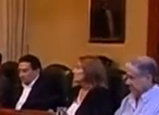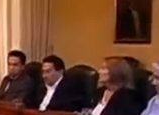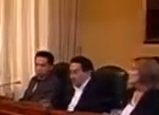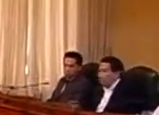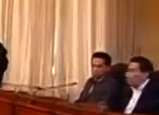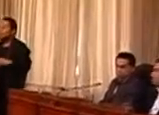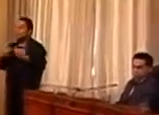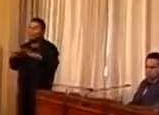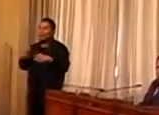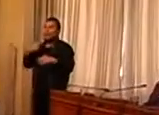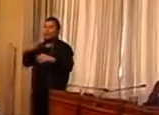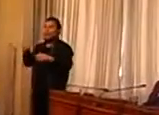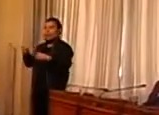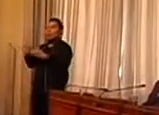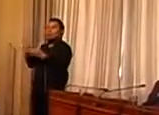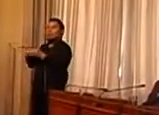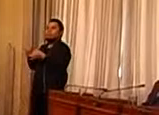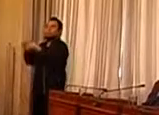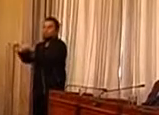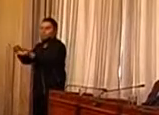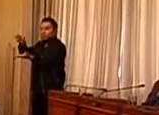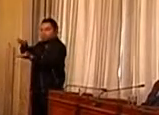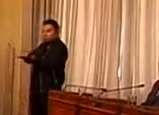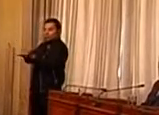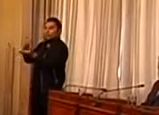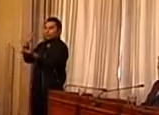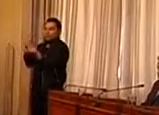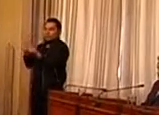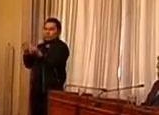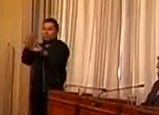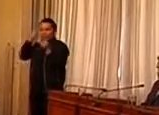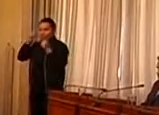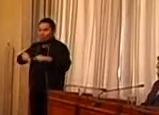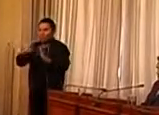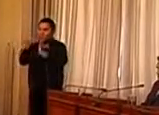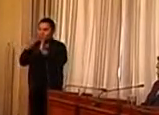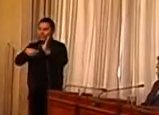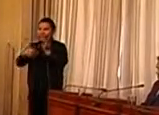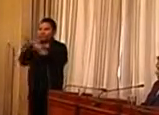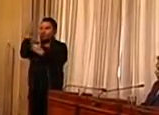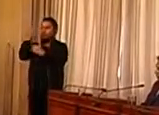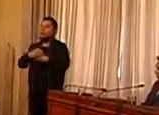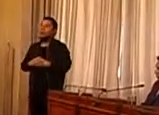quedamos exonerados de la aprobación del acta para la ejecución inmediata de los acuerdos tomados esta mañana.